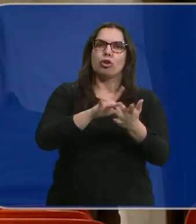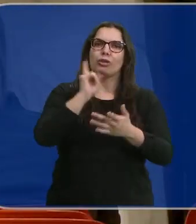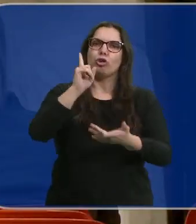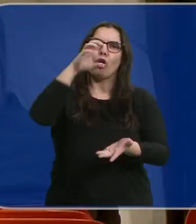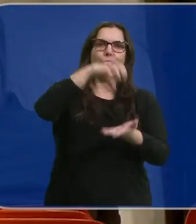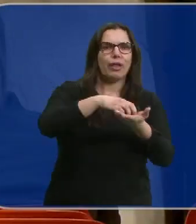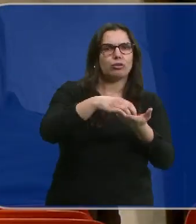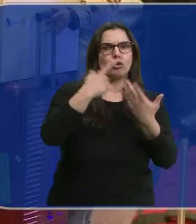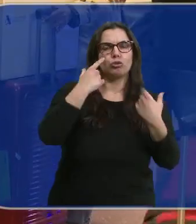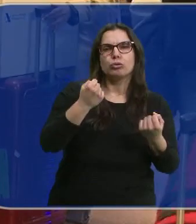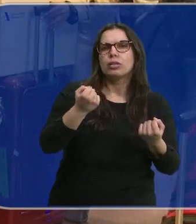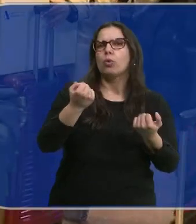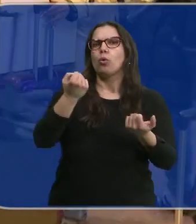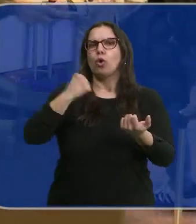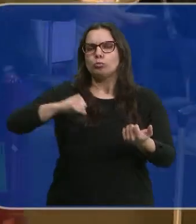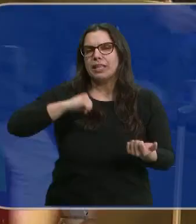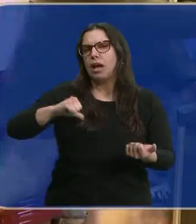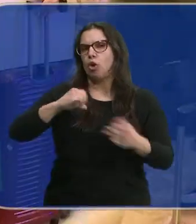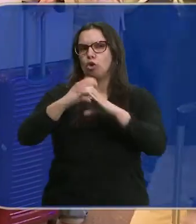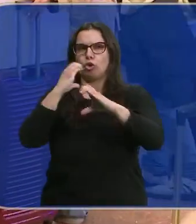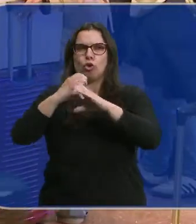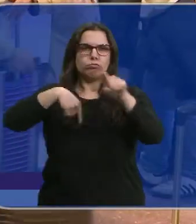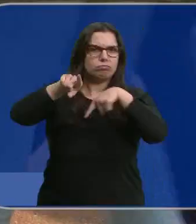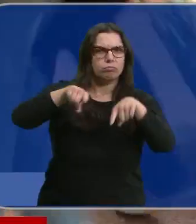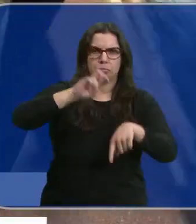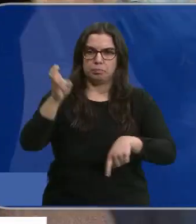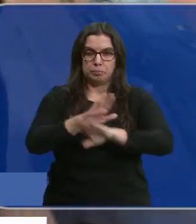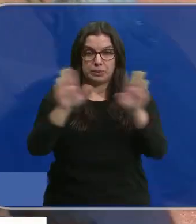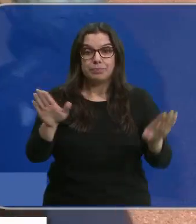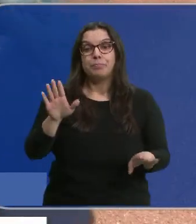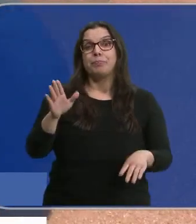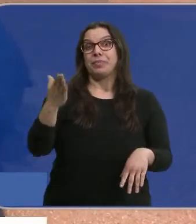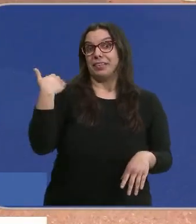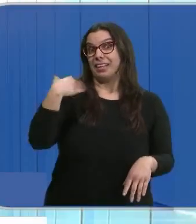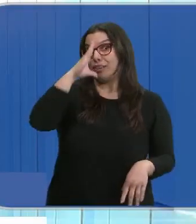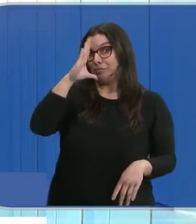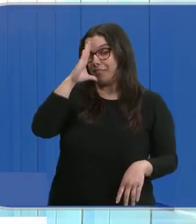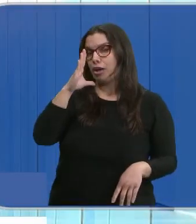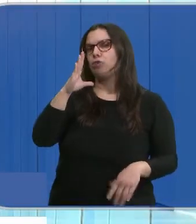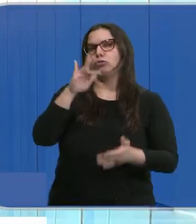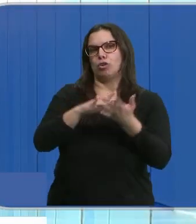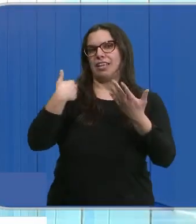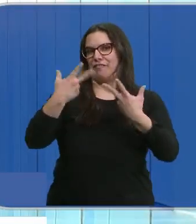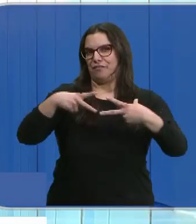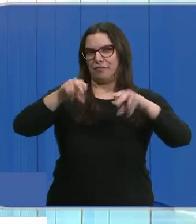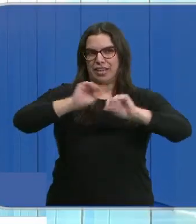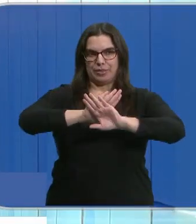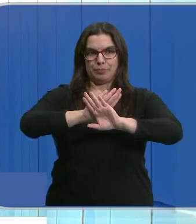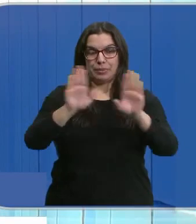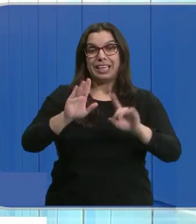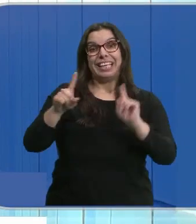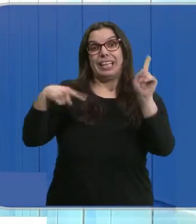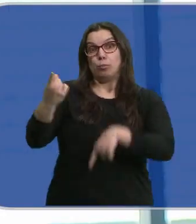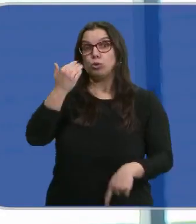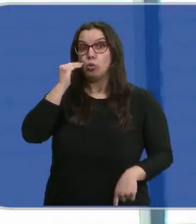en el transporte público. Fue en febrero del año pasado cuando los viajeros dejaron de utilizarla. Y en julio se puso fin a